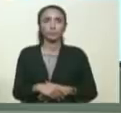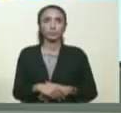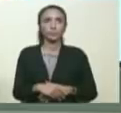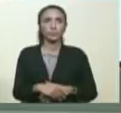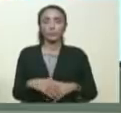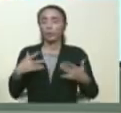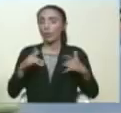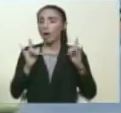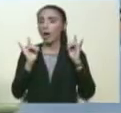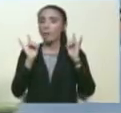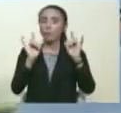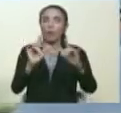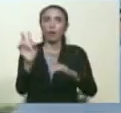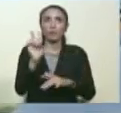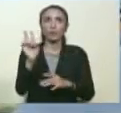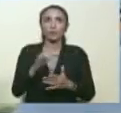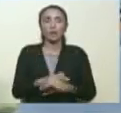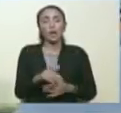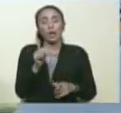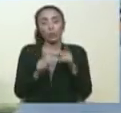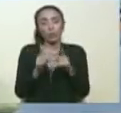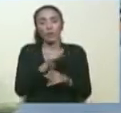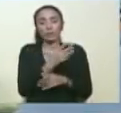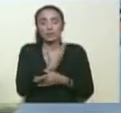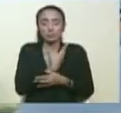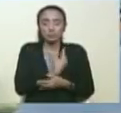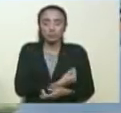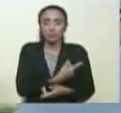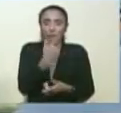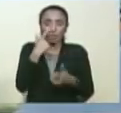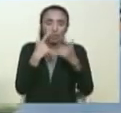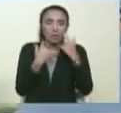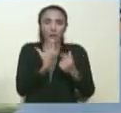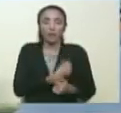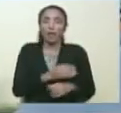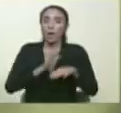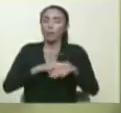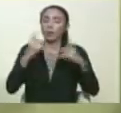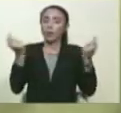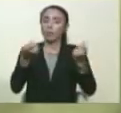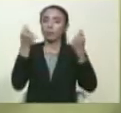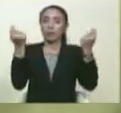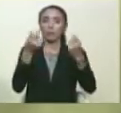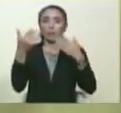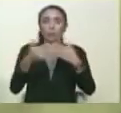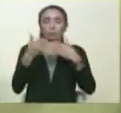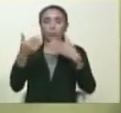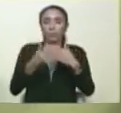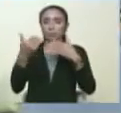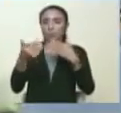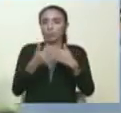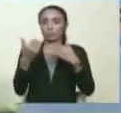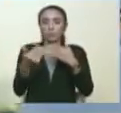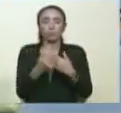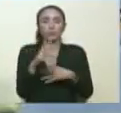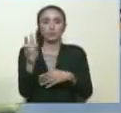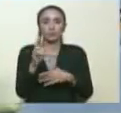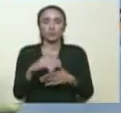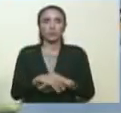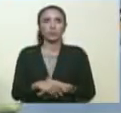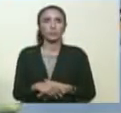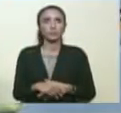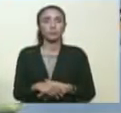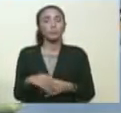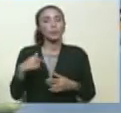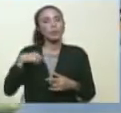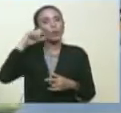Venezuela. Me da tristeza a veces cuando hay esas campañas contra Venezuela. Yo recuerdo al maestro